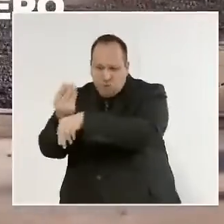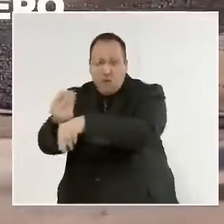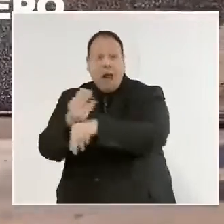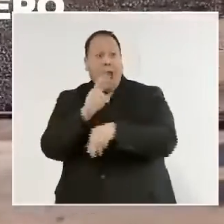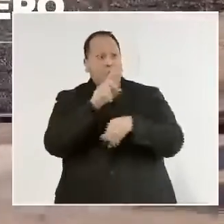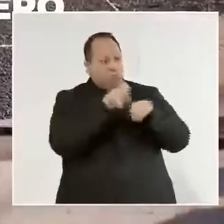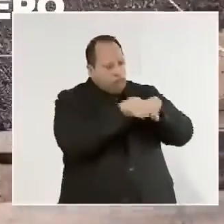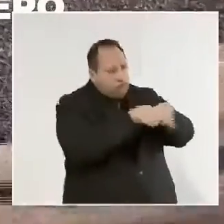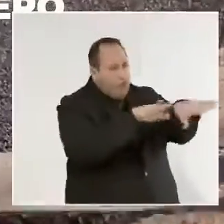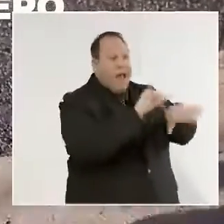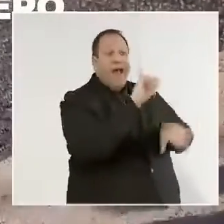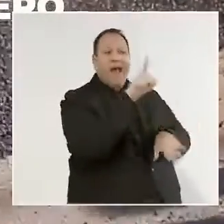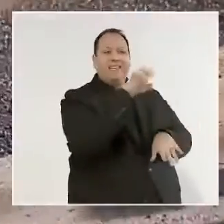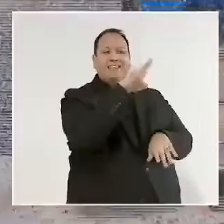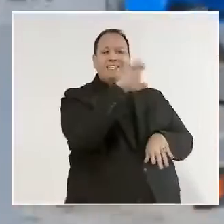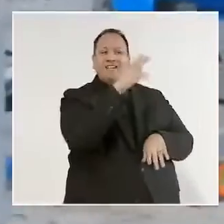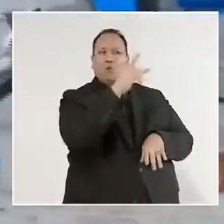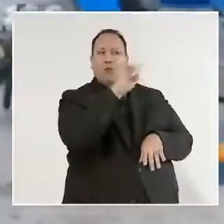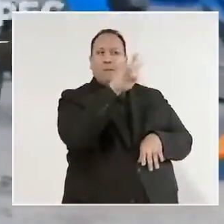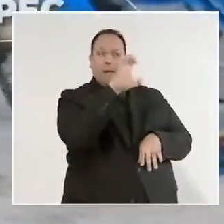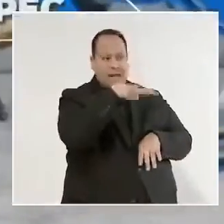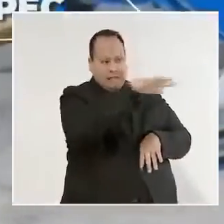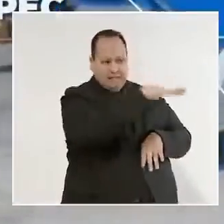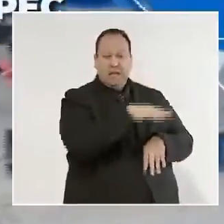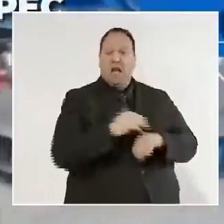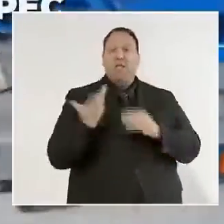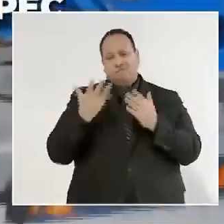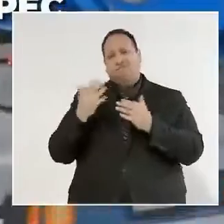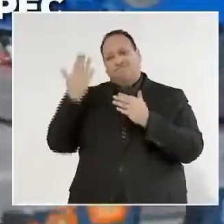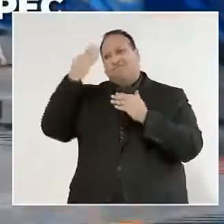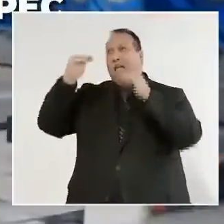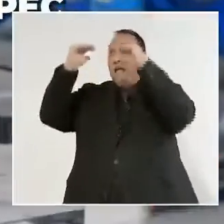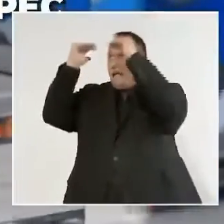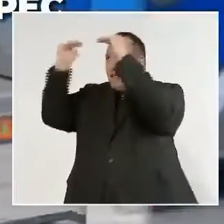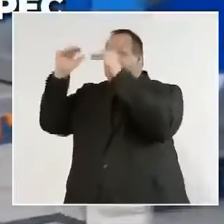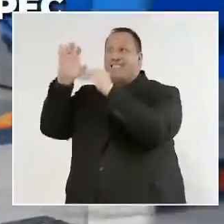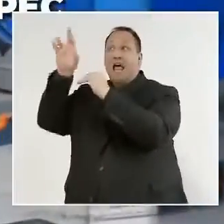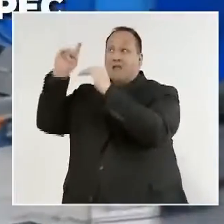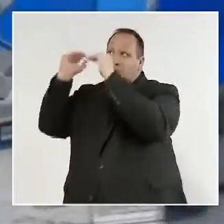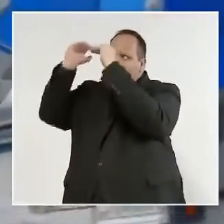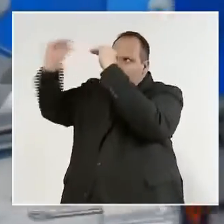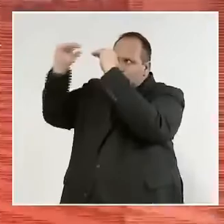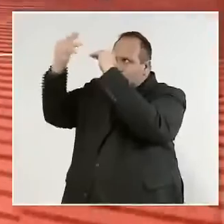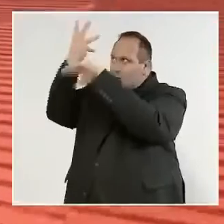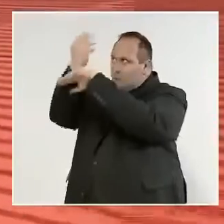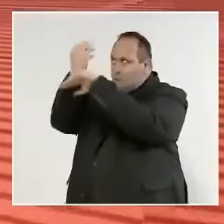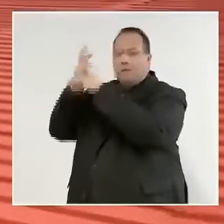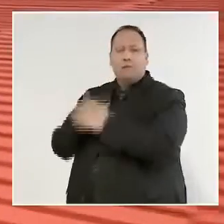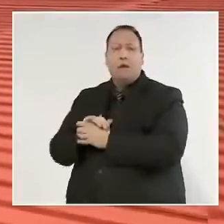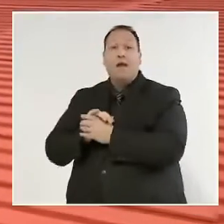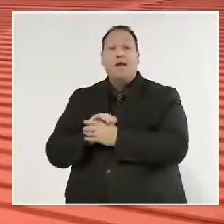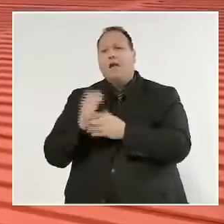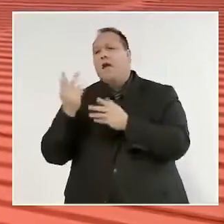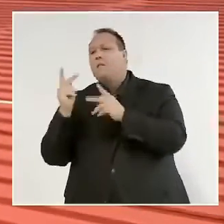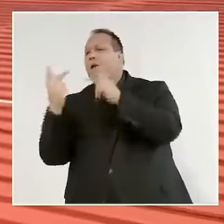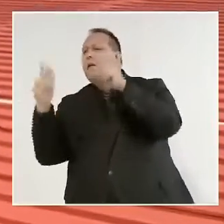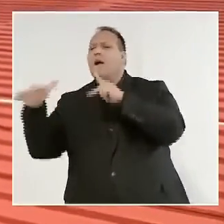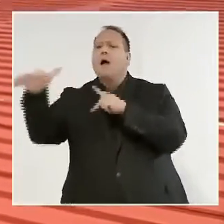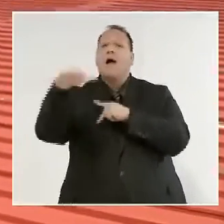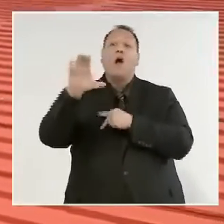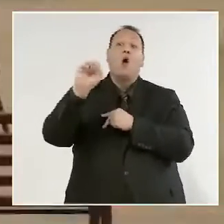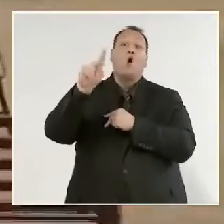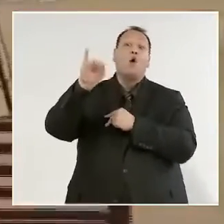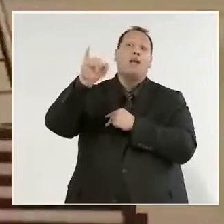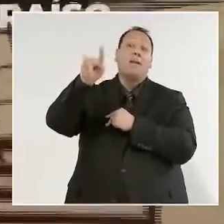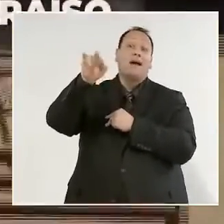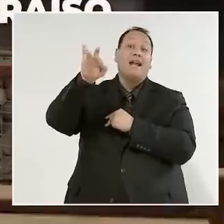carretera Chapultepec-Maneadero. Red de agua potable en Jardines de Chapultepec. Impermeabilización del